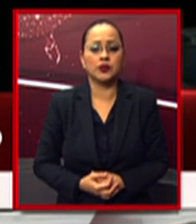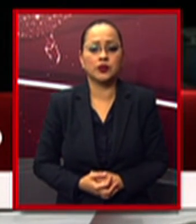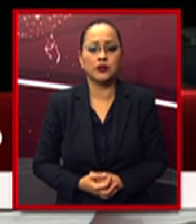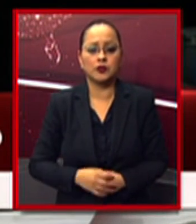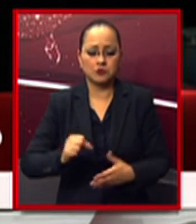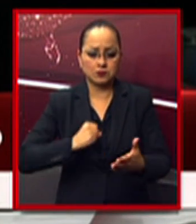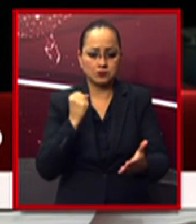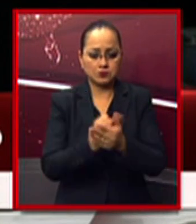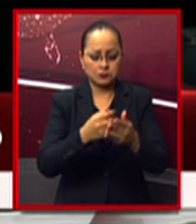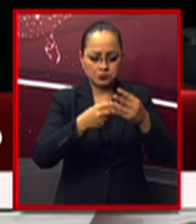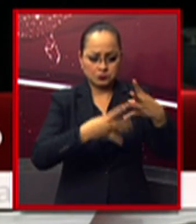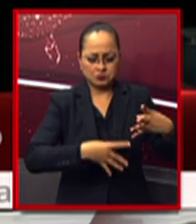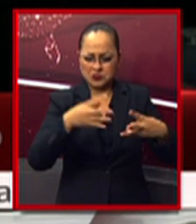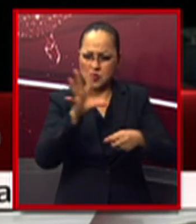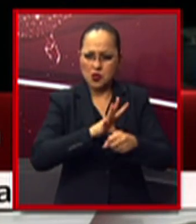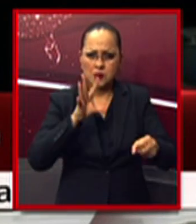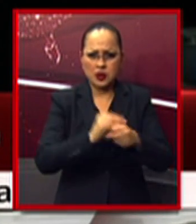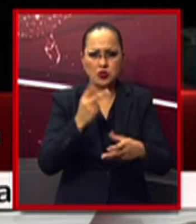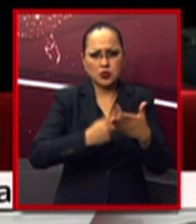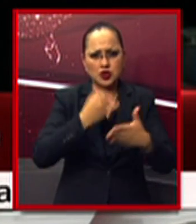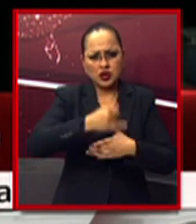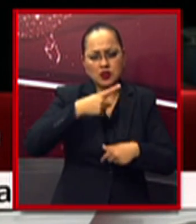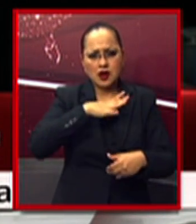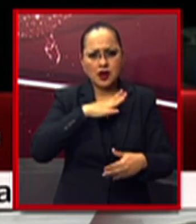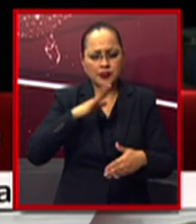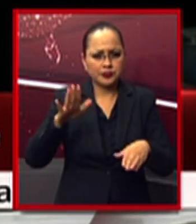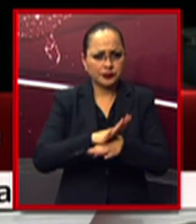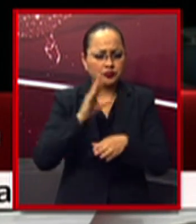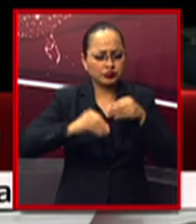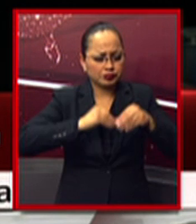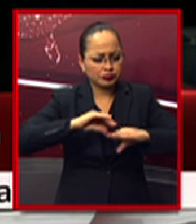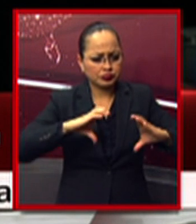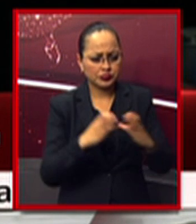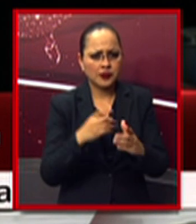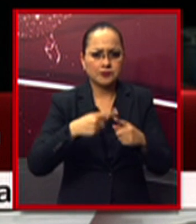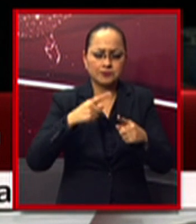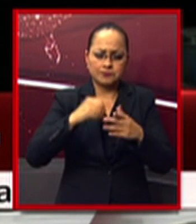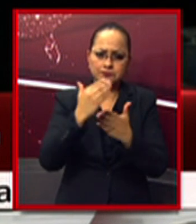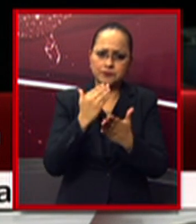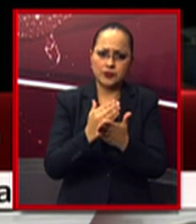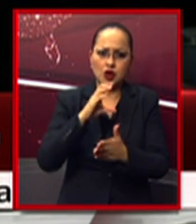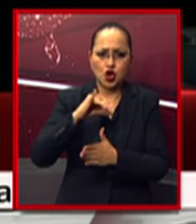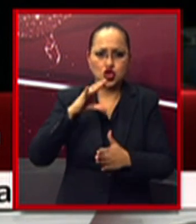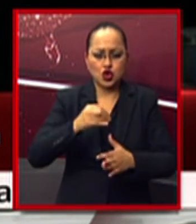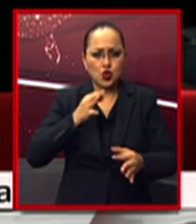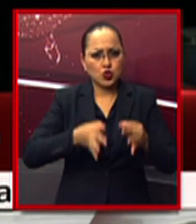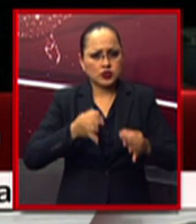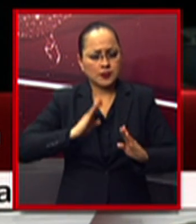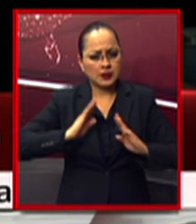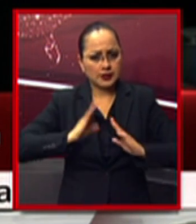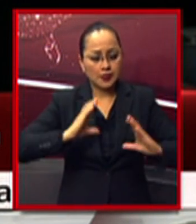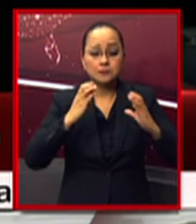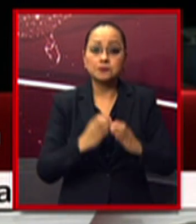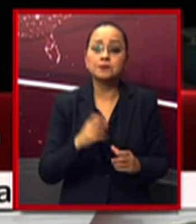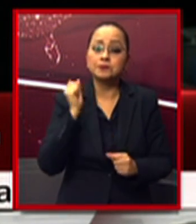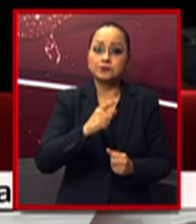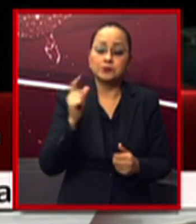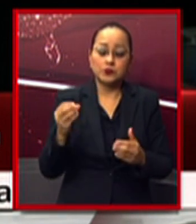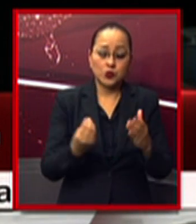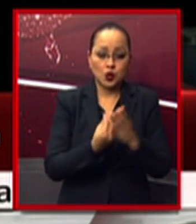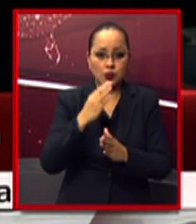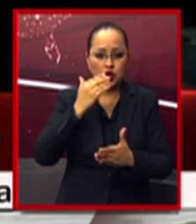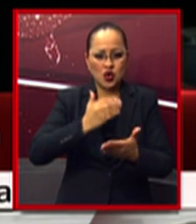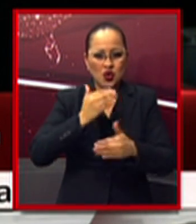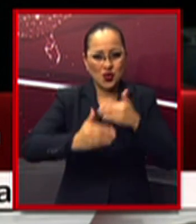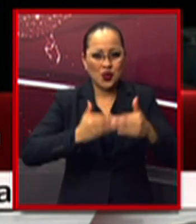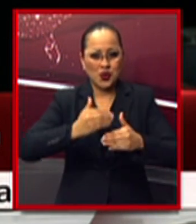Está aprobado en lo general y en lo particular el proyecto de decreto por el que se reforman, adicionan y derogan diversas disposiciones del Código de Justicia Militar y se expide el Código